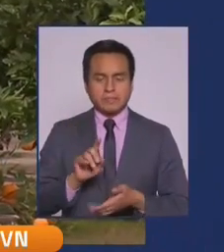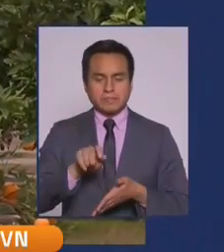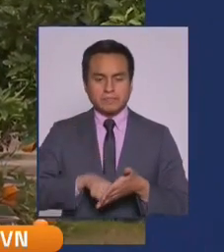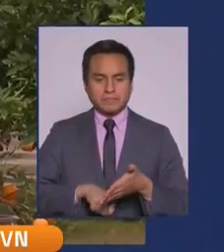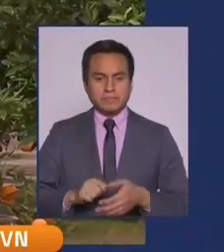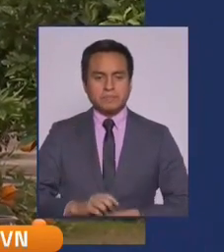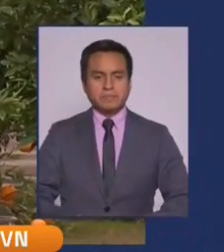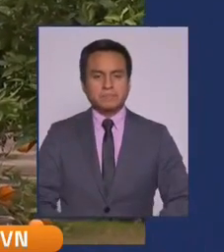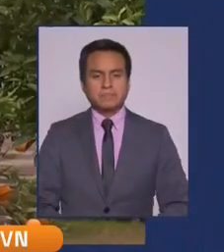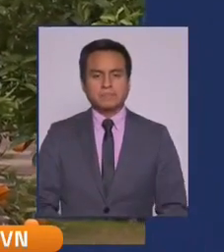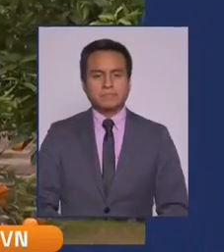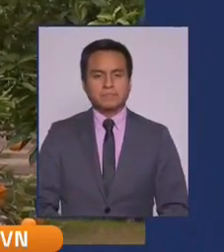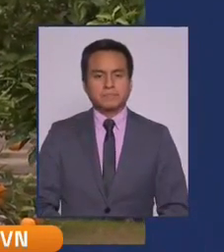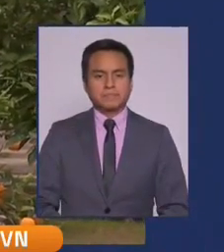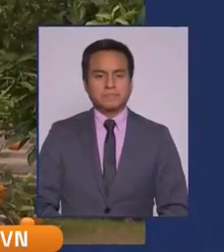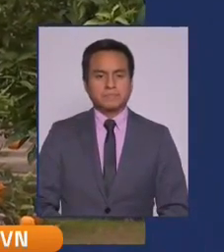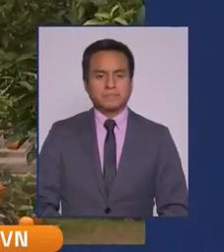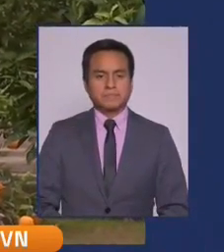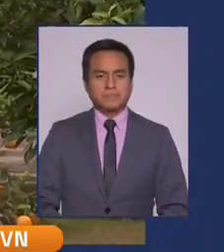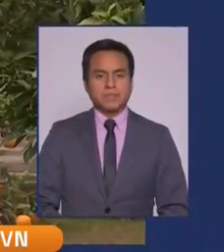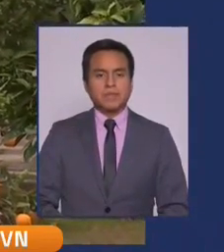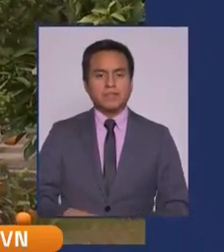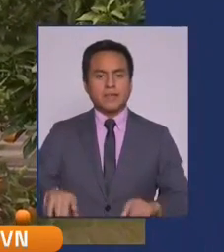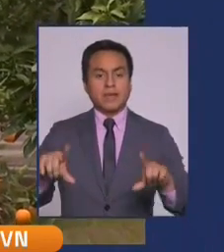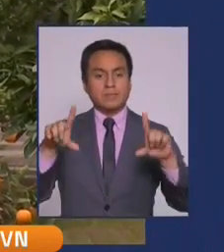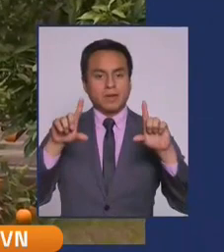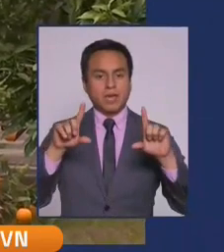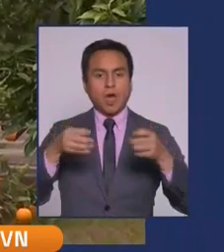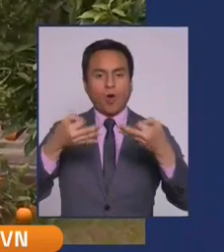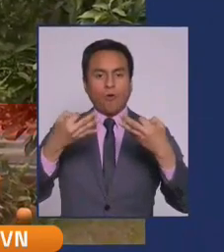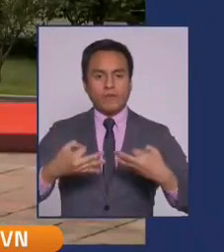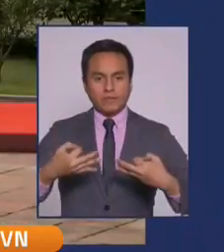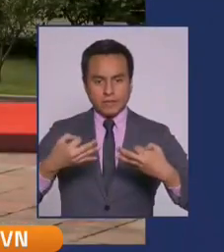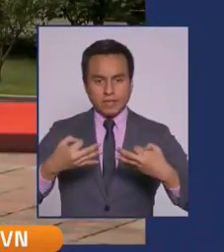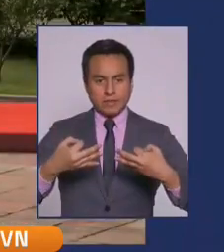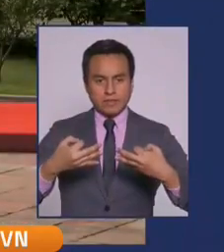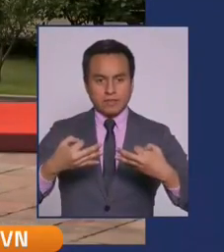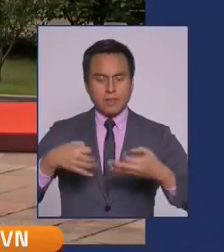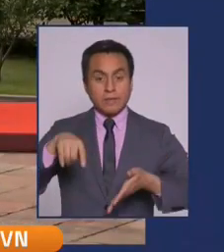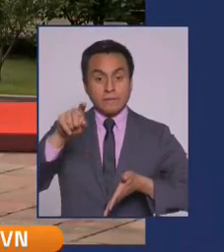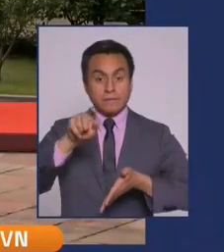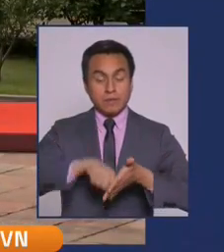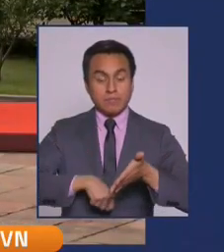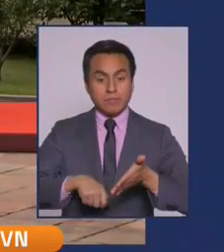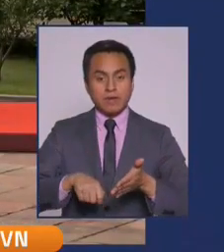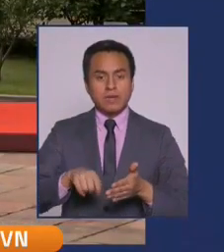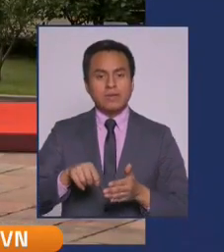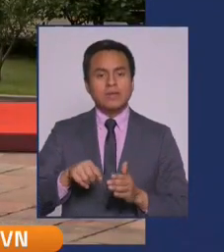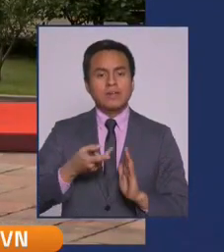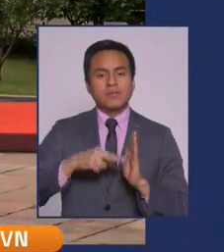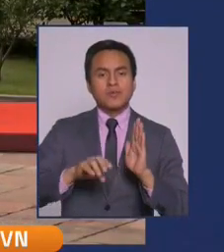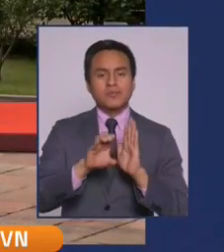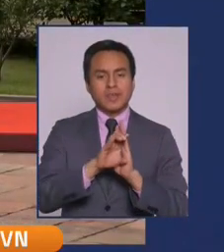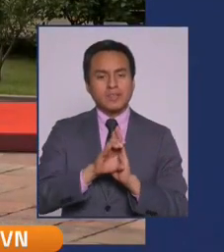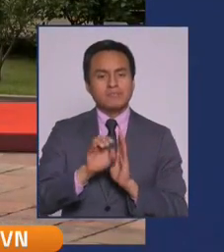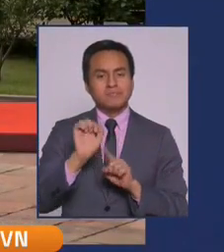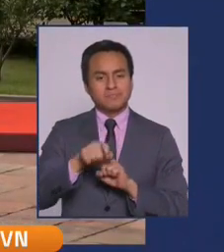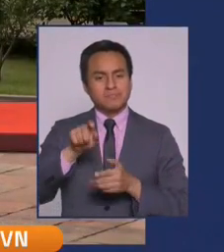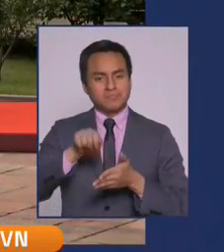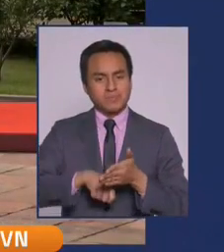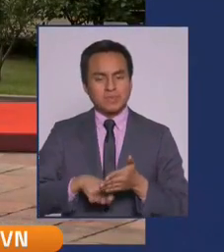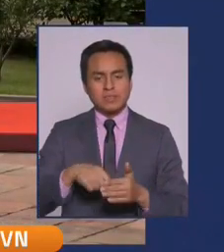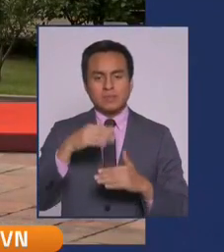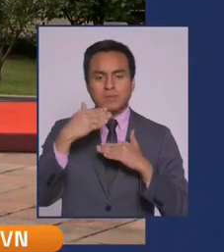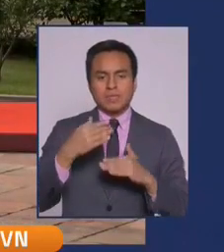de octubre a abril, y de abril estábamos hablando que, por ejemplo, yo le doy un caso, aquellos que